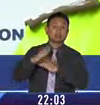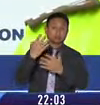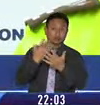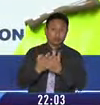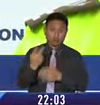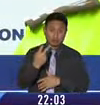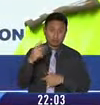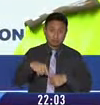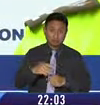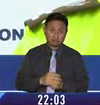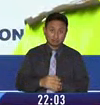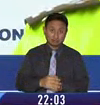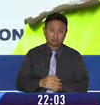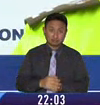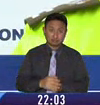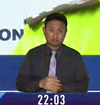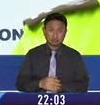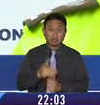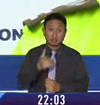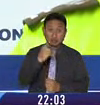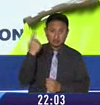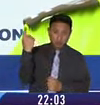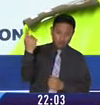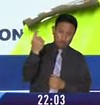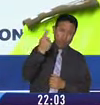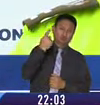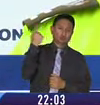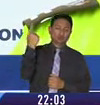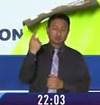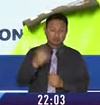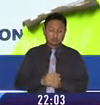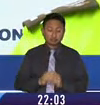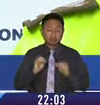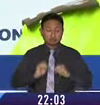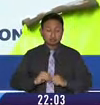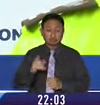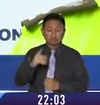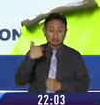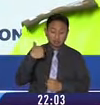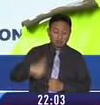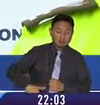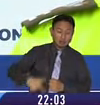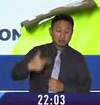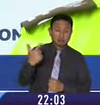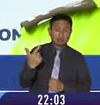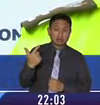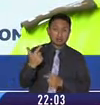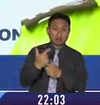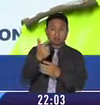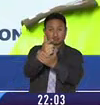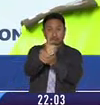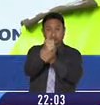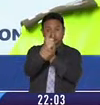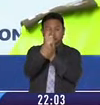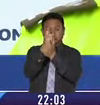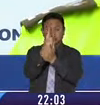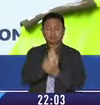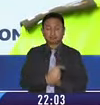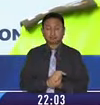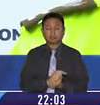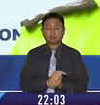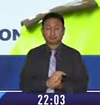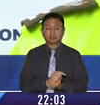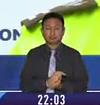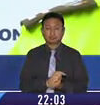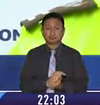efectos de alcohol entonces habrían tenido un arma un arma de fuego en su en su poder y habrían realizado disparos